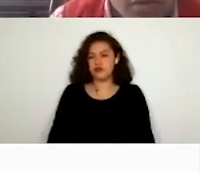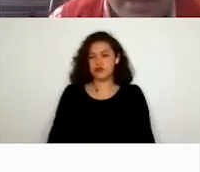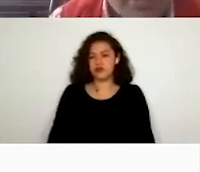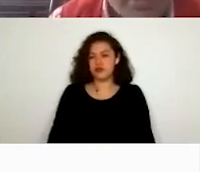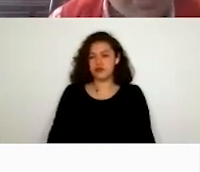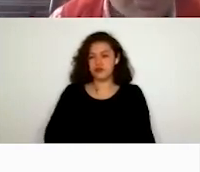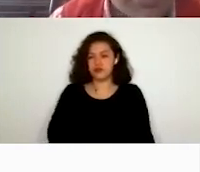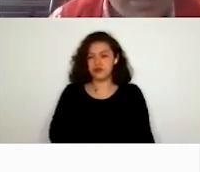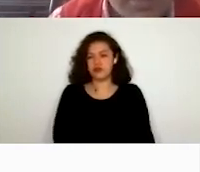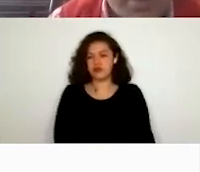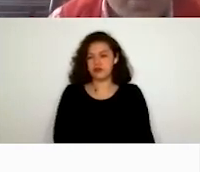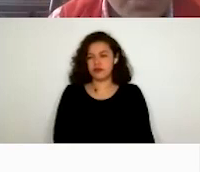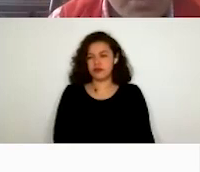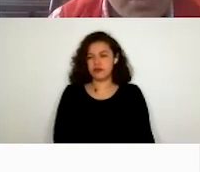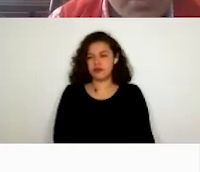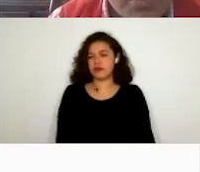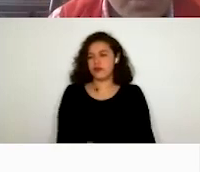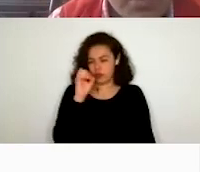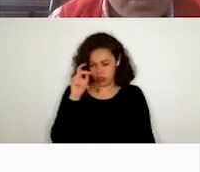Ok, hasta ahí terminamos